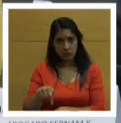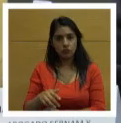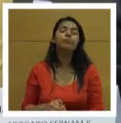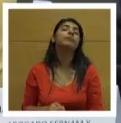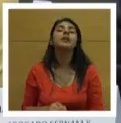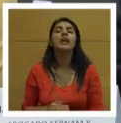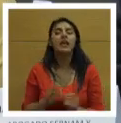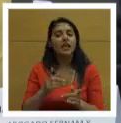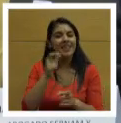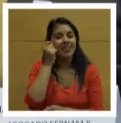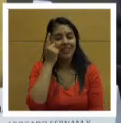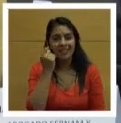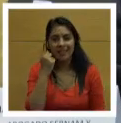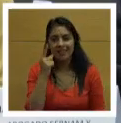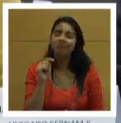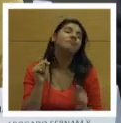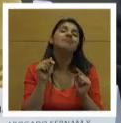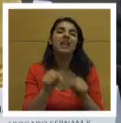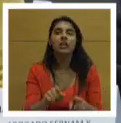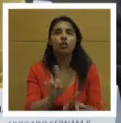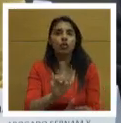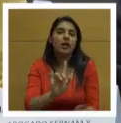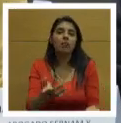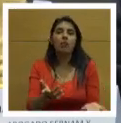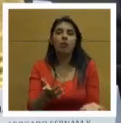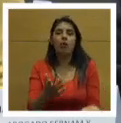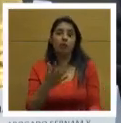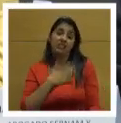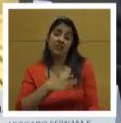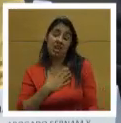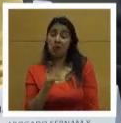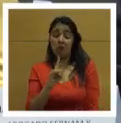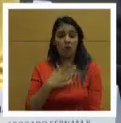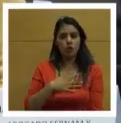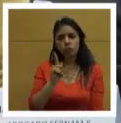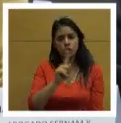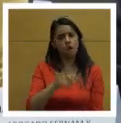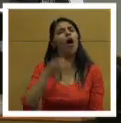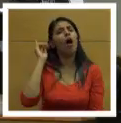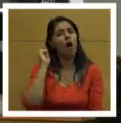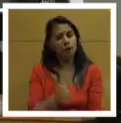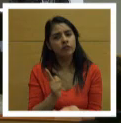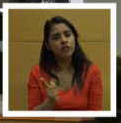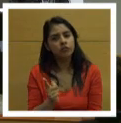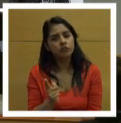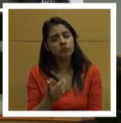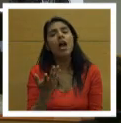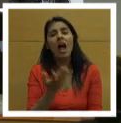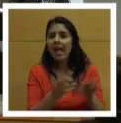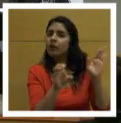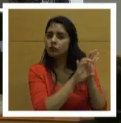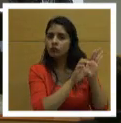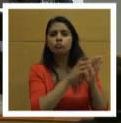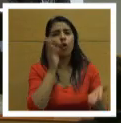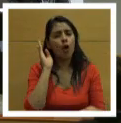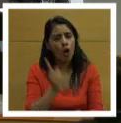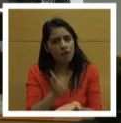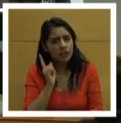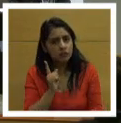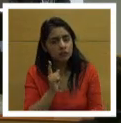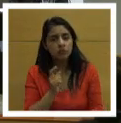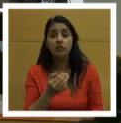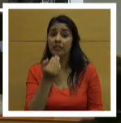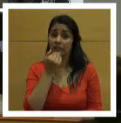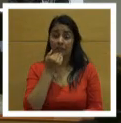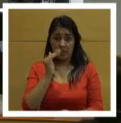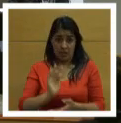dar cuenta de que esto no es una cosa que uno quisiera o no, la verdad es que constituye una obligación constitucional y que también convencional, porque